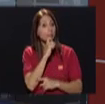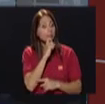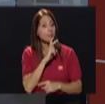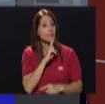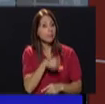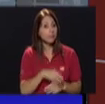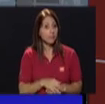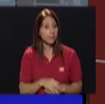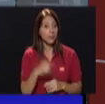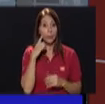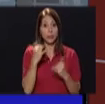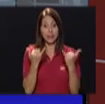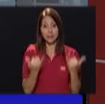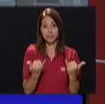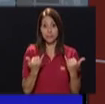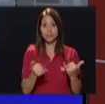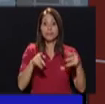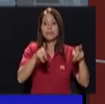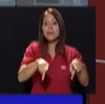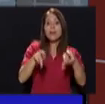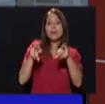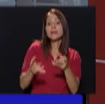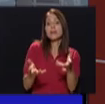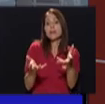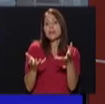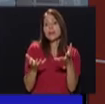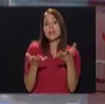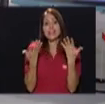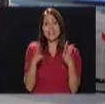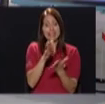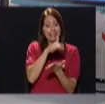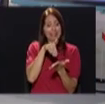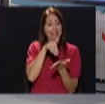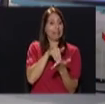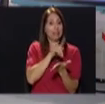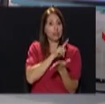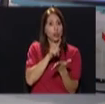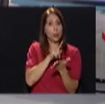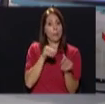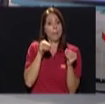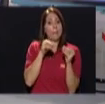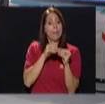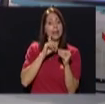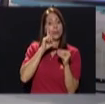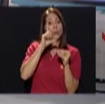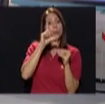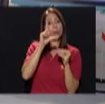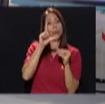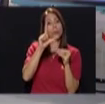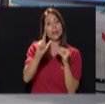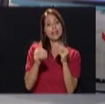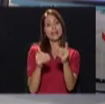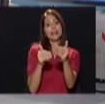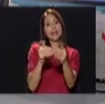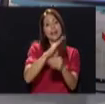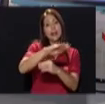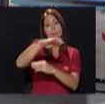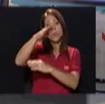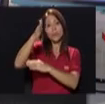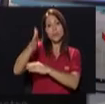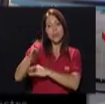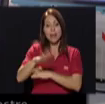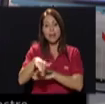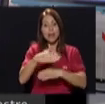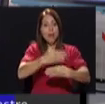Una interacción difícil, ¿verdad? Porque ahora la gente busca vivir fuera del gran área metropolitana. O sea,